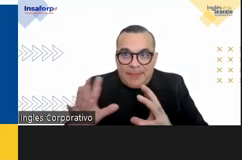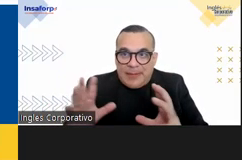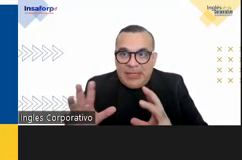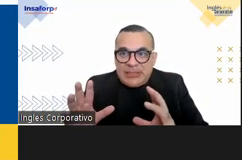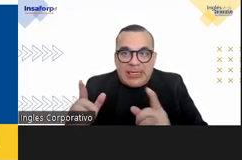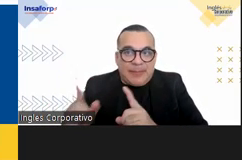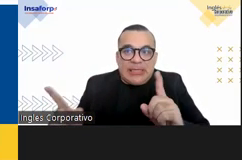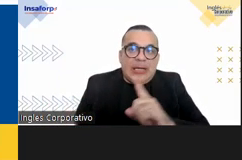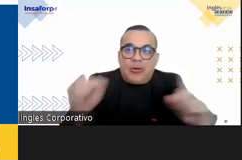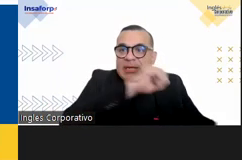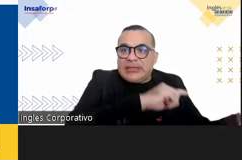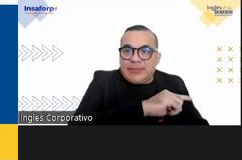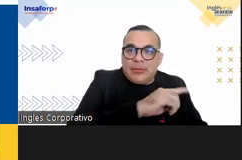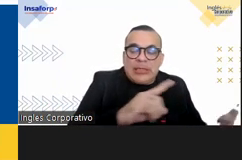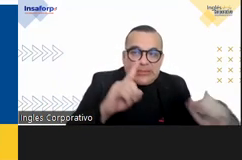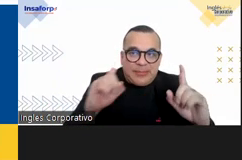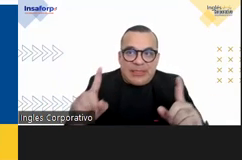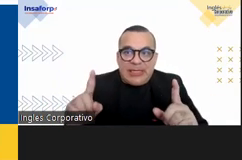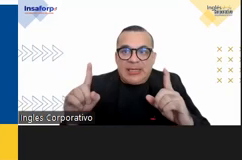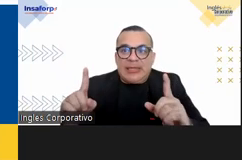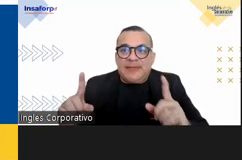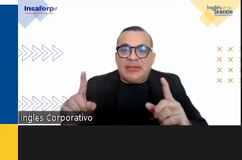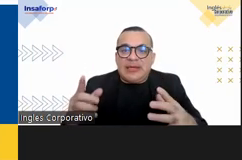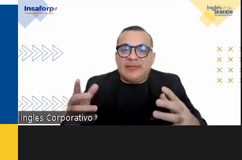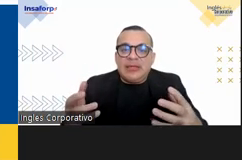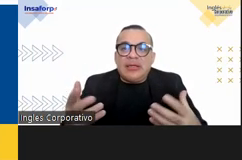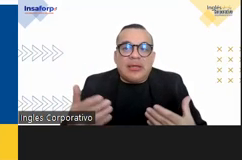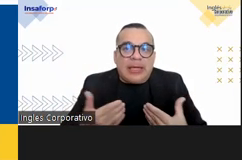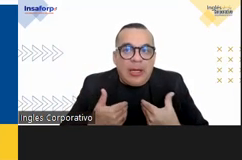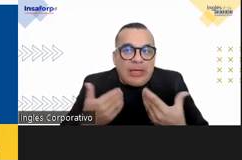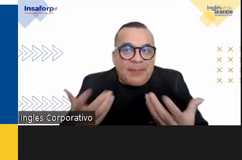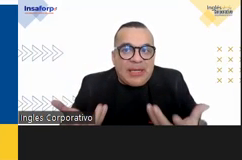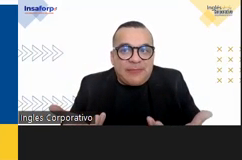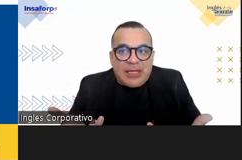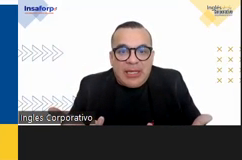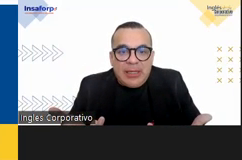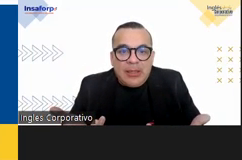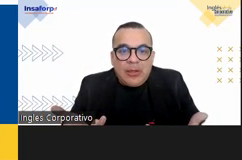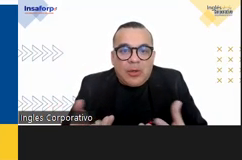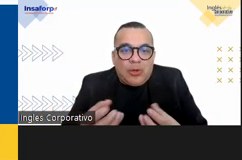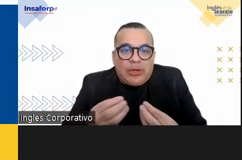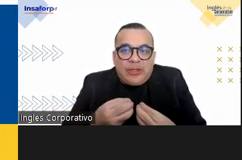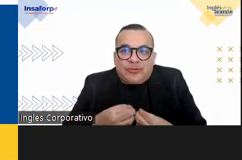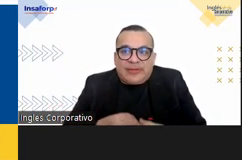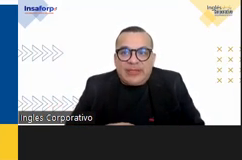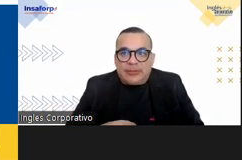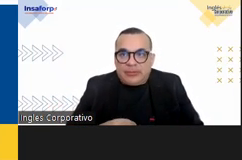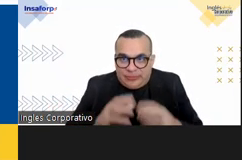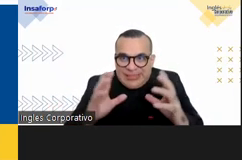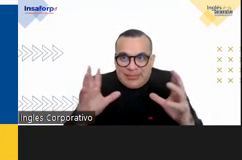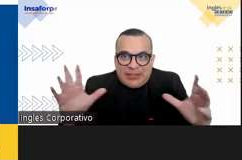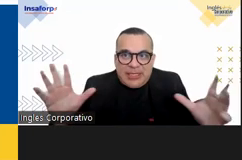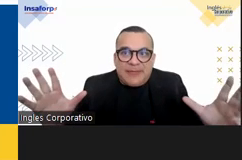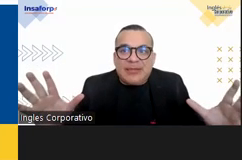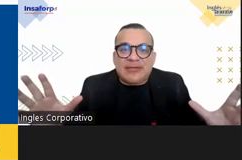No es la métrica, la métrica es el comparativo. La simetría de ventas es qué es lo que planifiqué con lo que yo estoy haciendo.